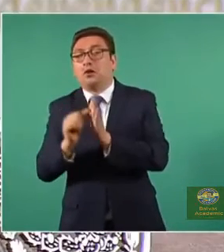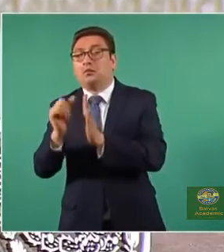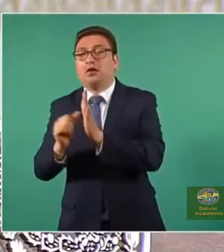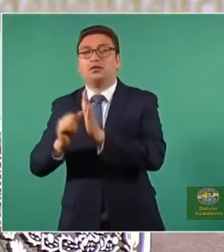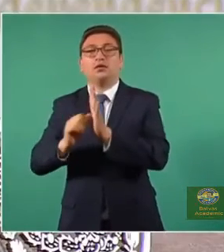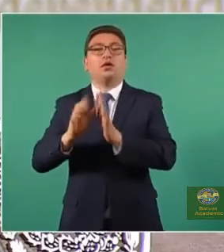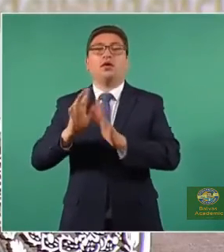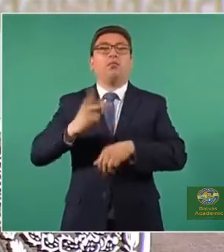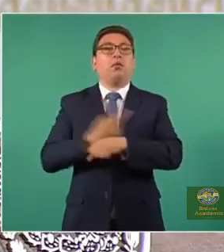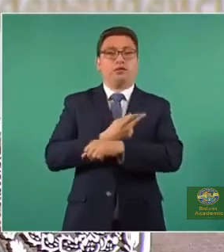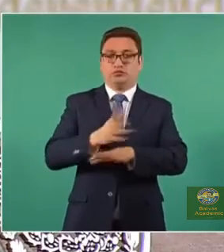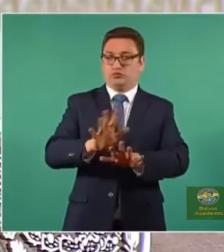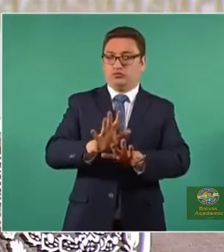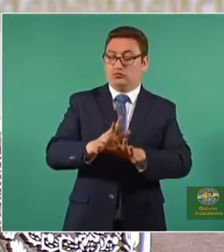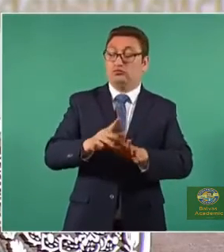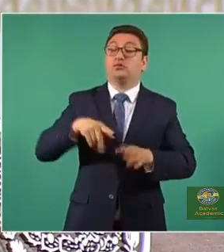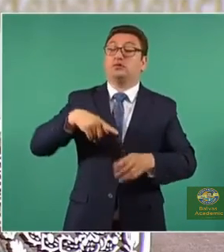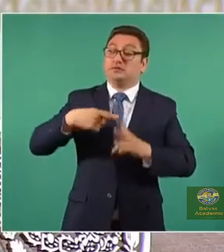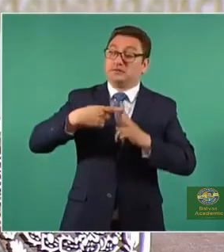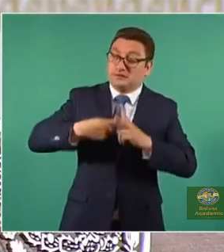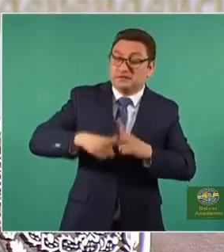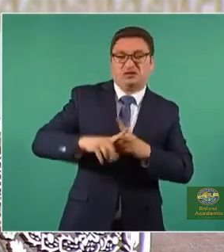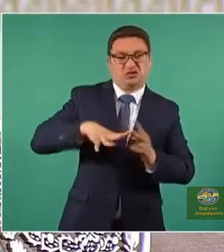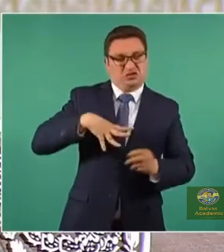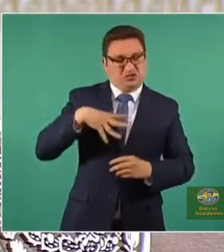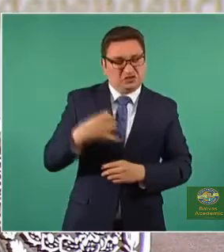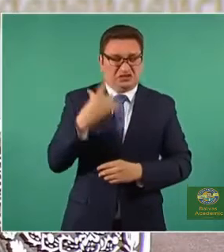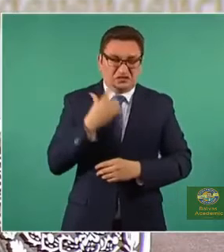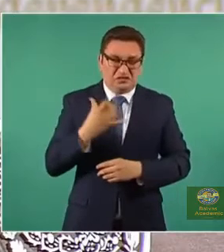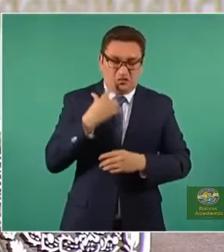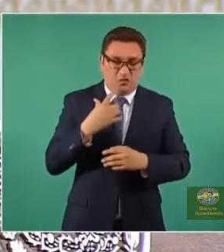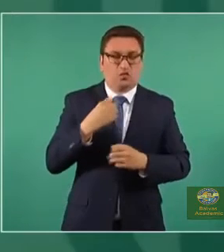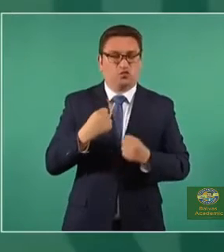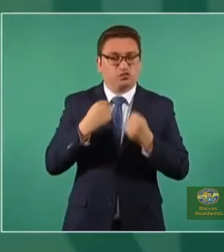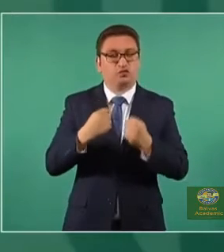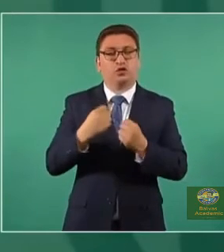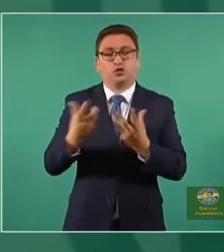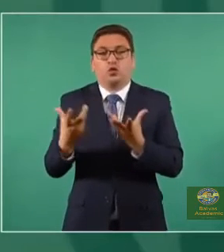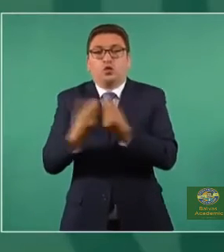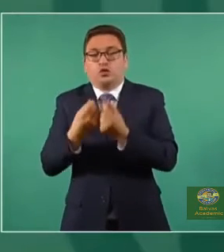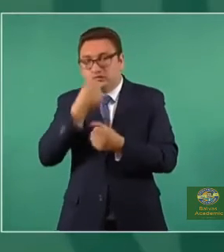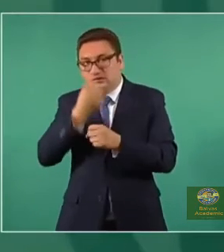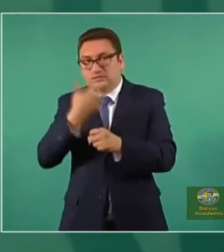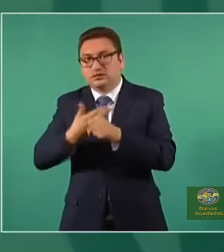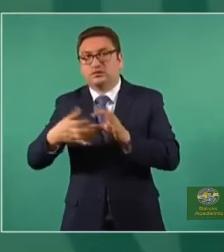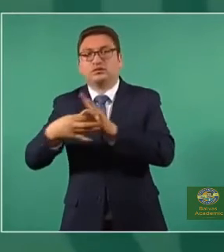pasó. Bueno, ahí empieza el trabajo duro y vamos a trabajar duro con la Secretaría en